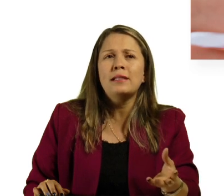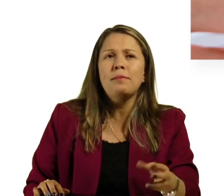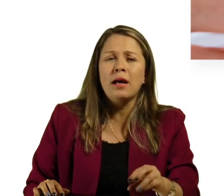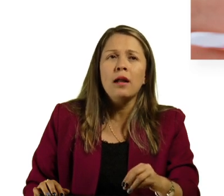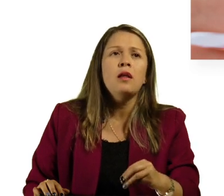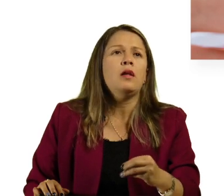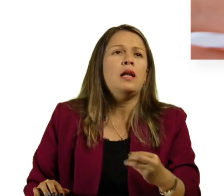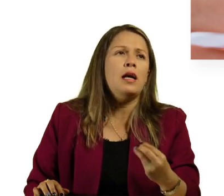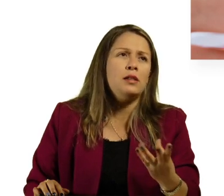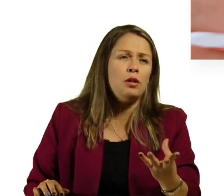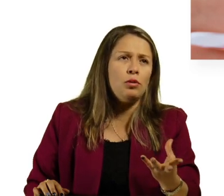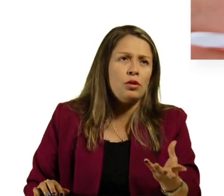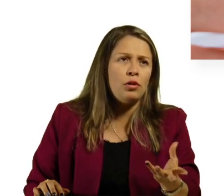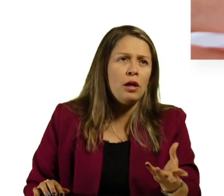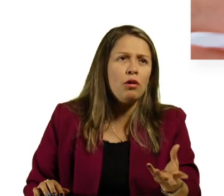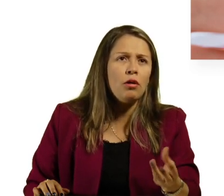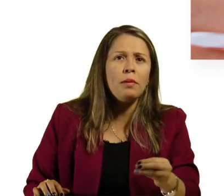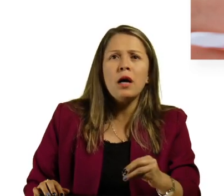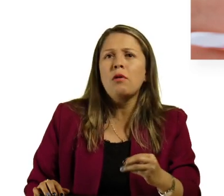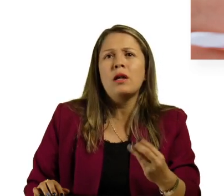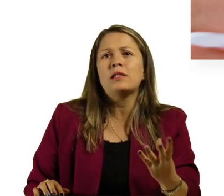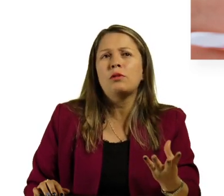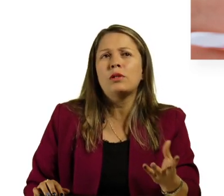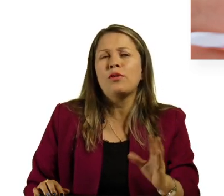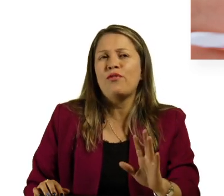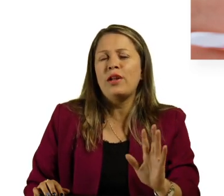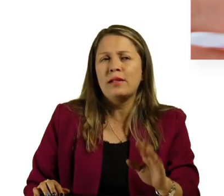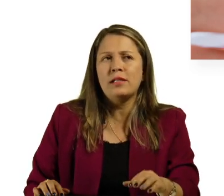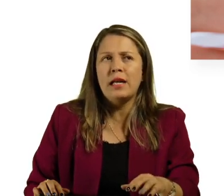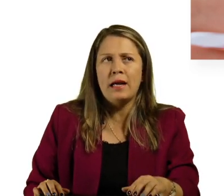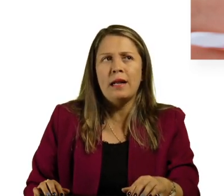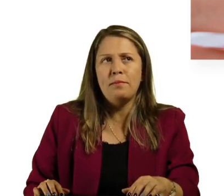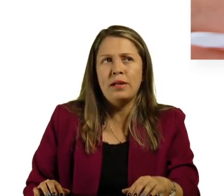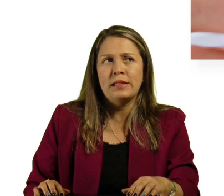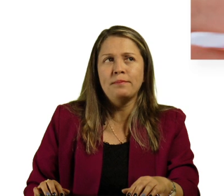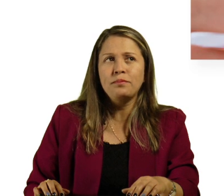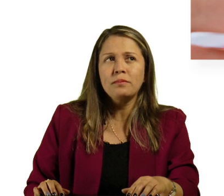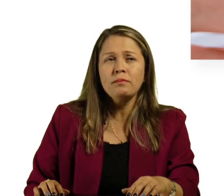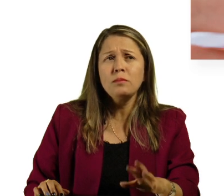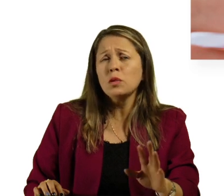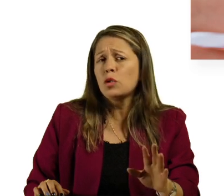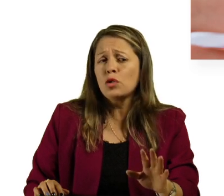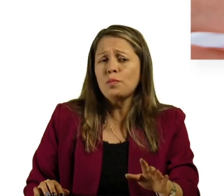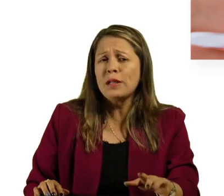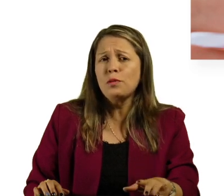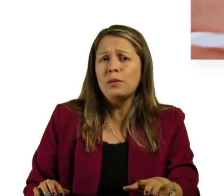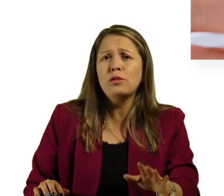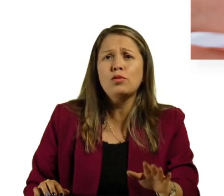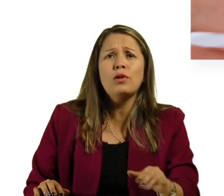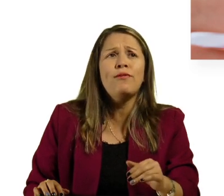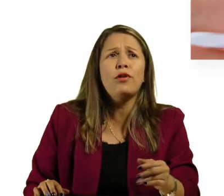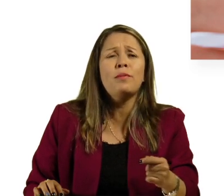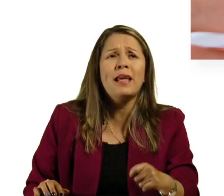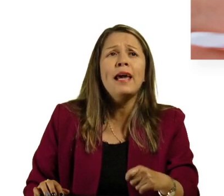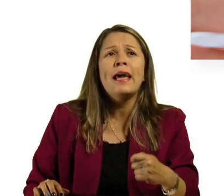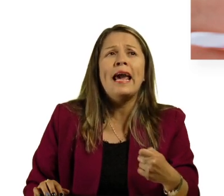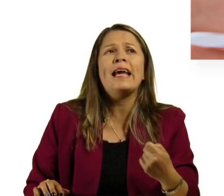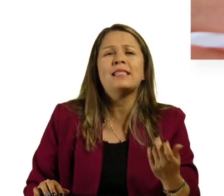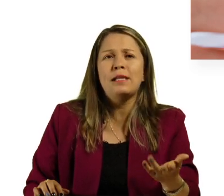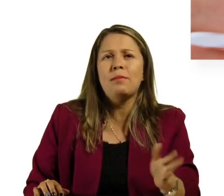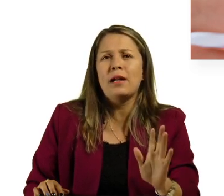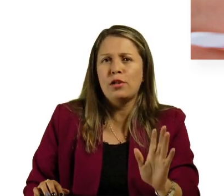pudiera estimar la situación económica o la situación financiera de la empresa. Entonces, un presupuesto es una forma